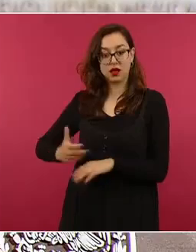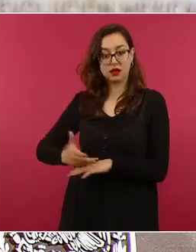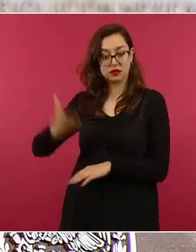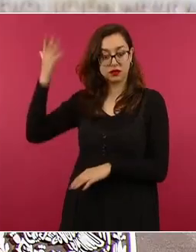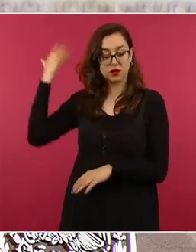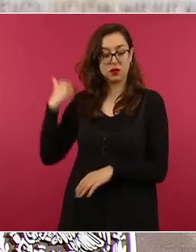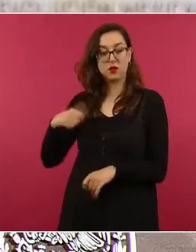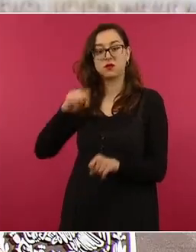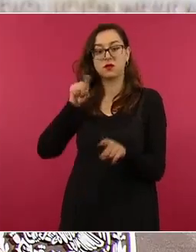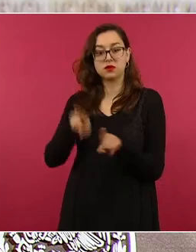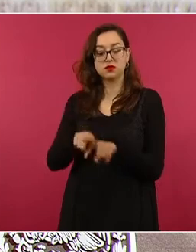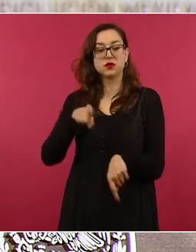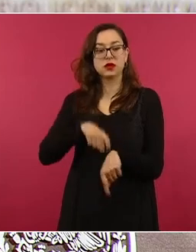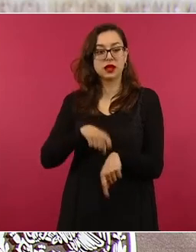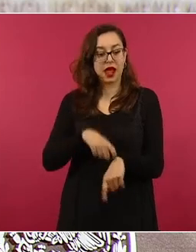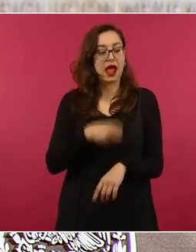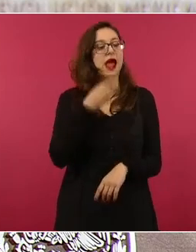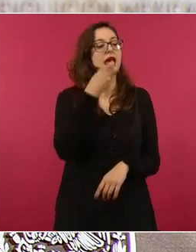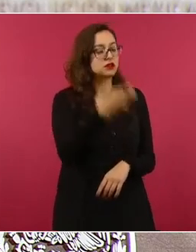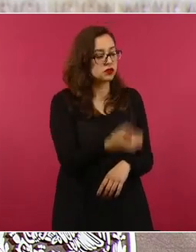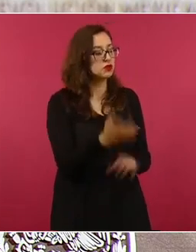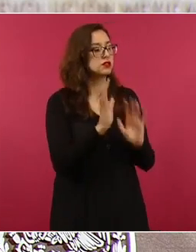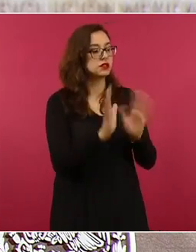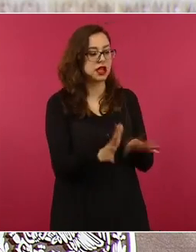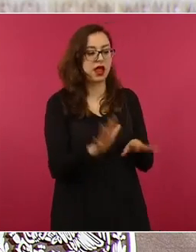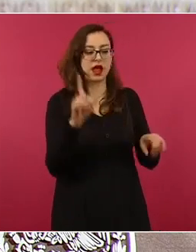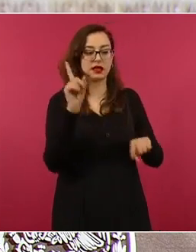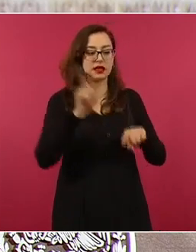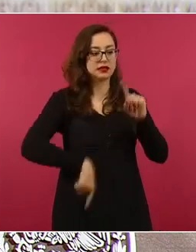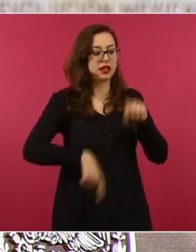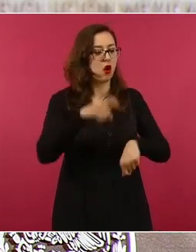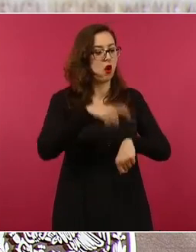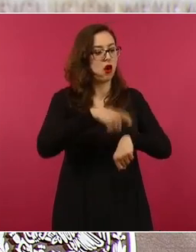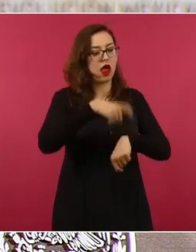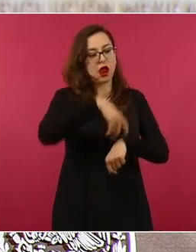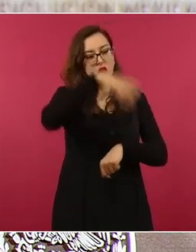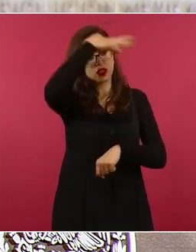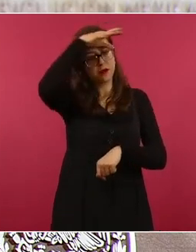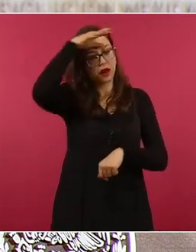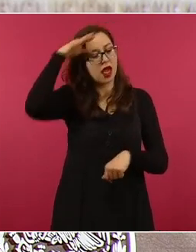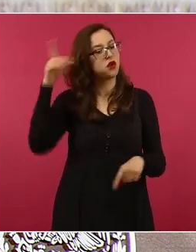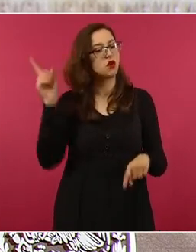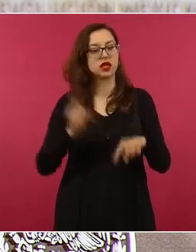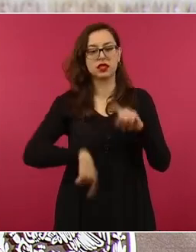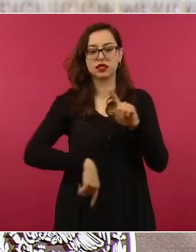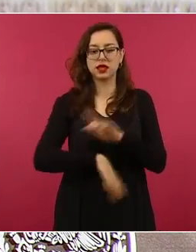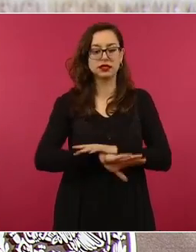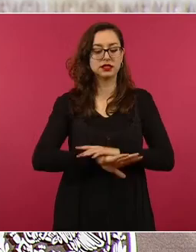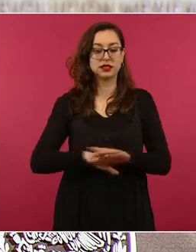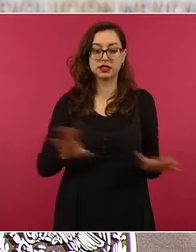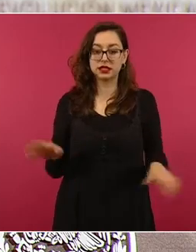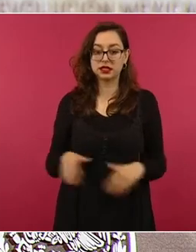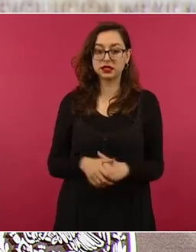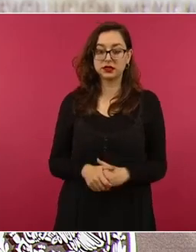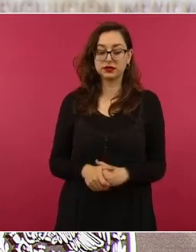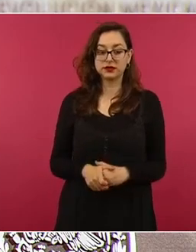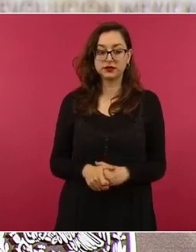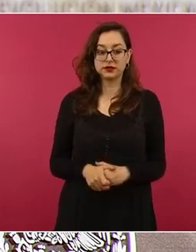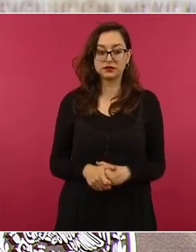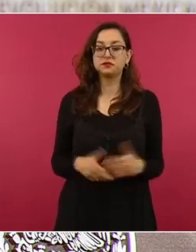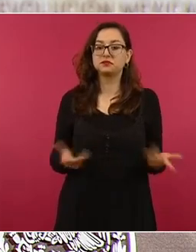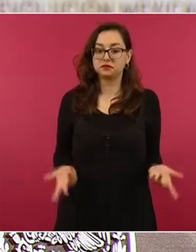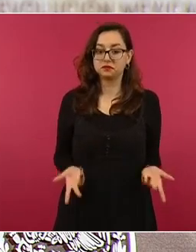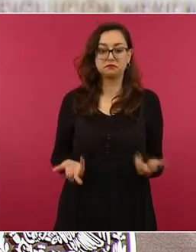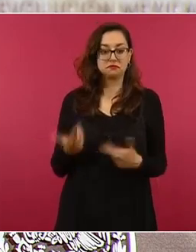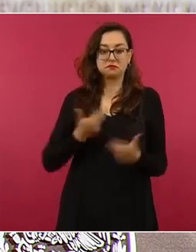No habría horario de verano, pues. Ok. Desaparece. Creo que así es como se puede entender, sí, mejor. Retornaríamos al horario